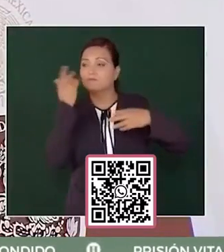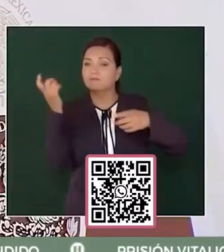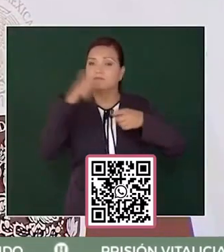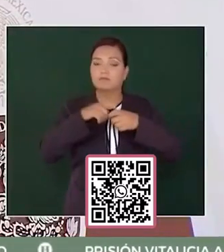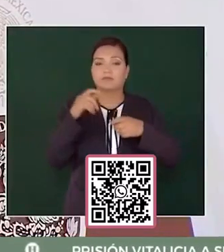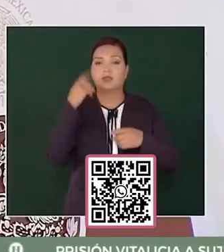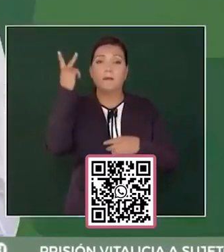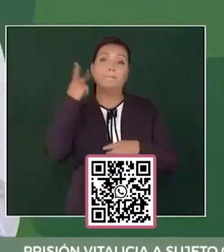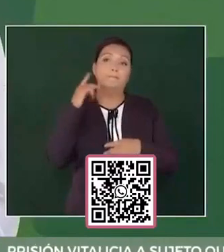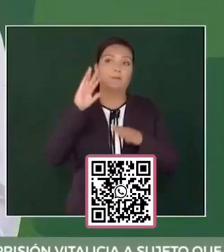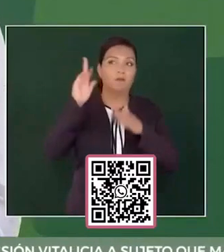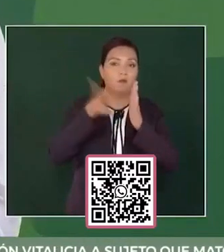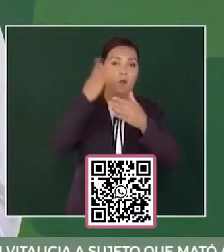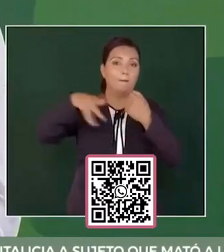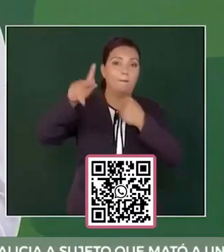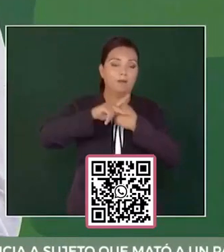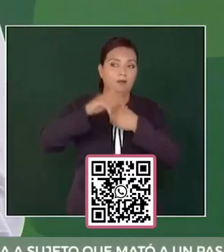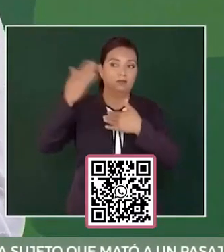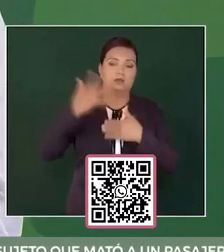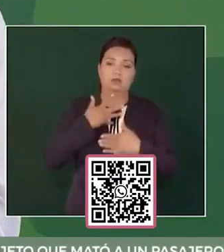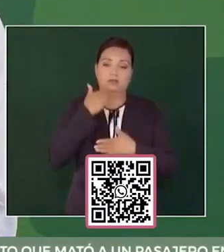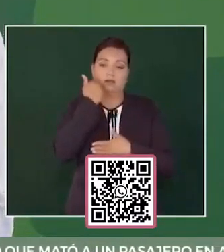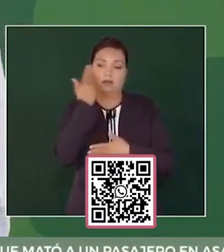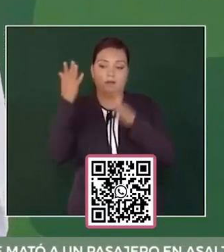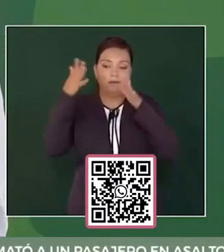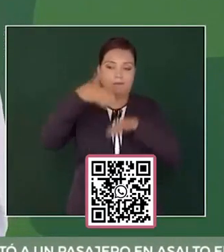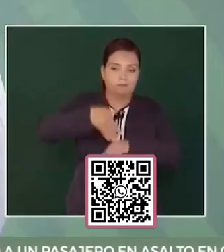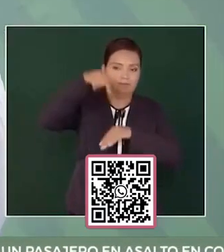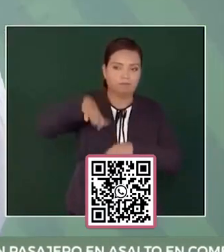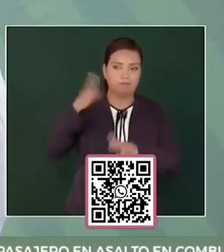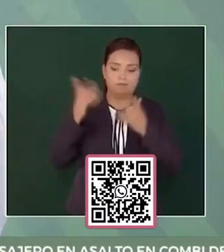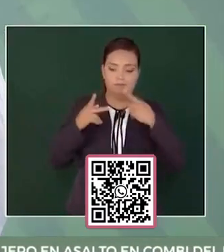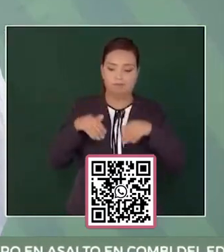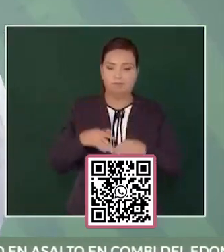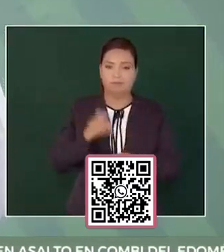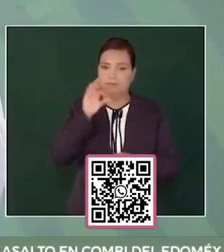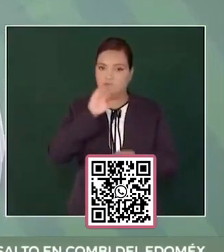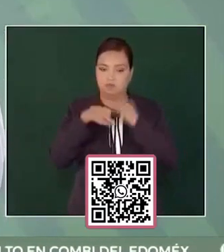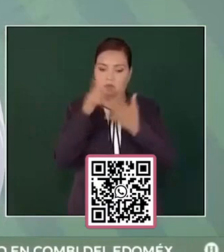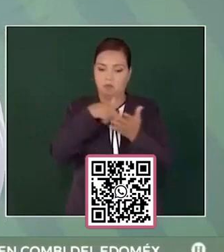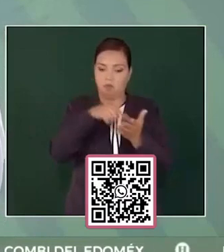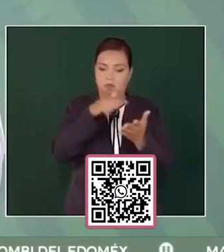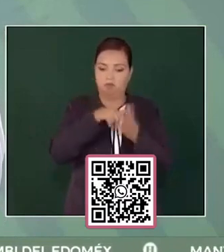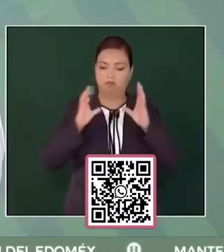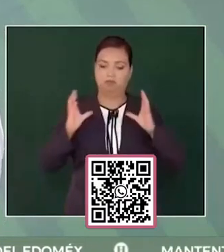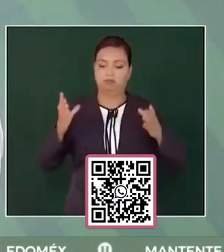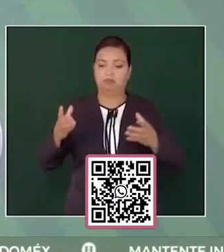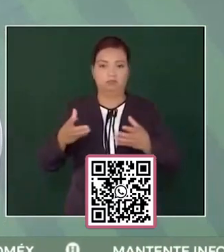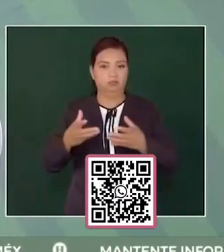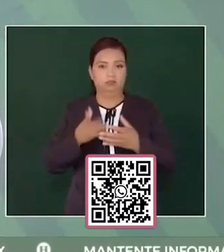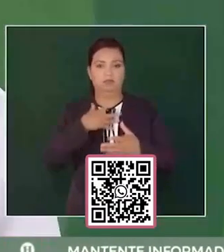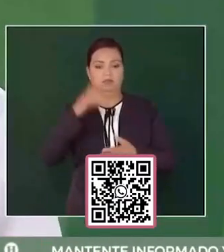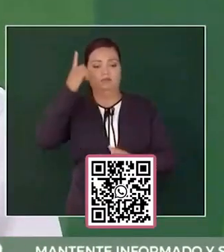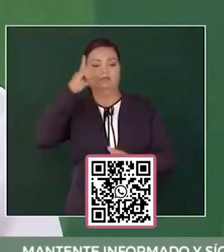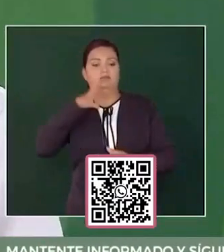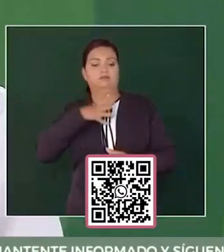lo mismo. El presidente no le gusta la transparencia, no le gusta la rendición de cuentas, no le gusta que la